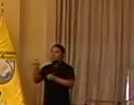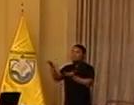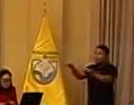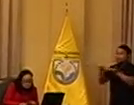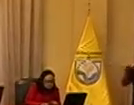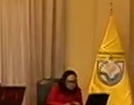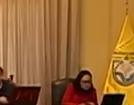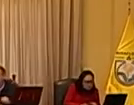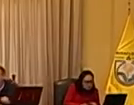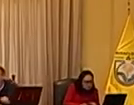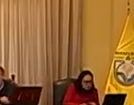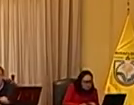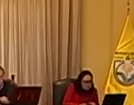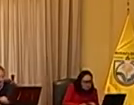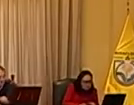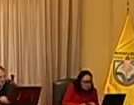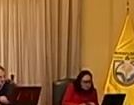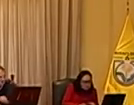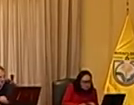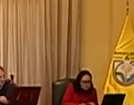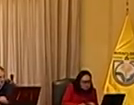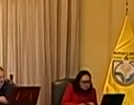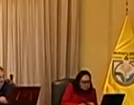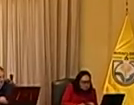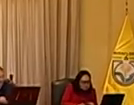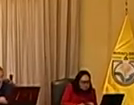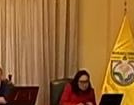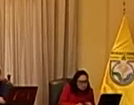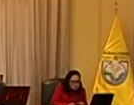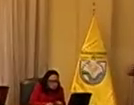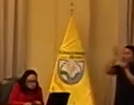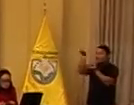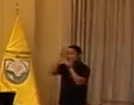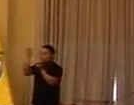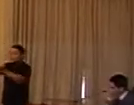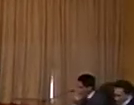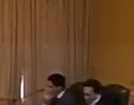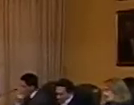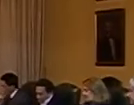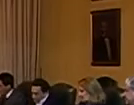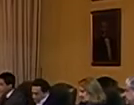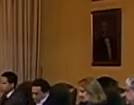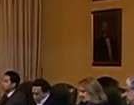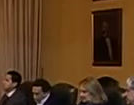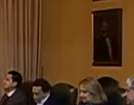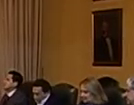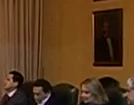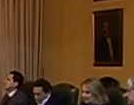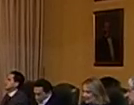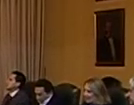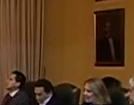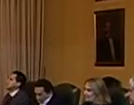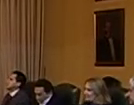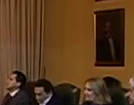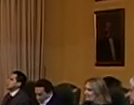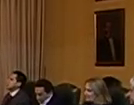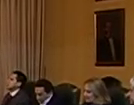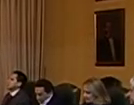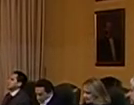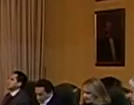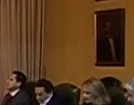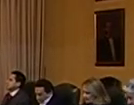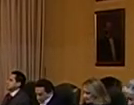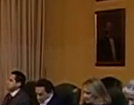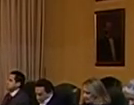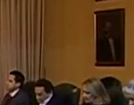hubiese. Si no tenemos informes, vamos a proceder a continuar con el curso